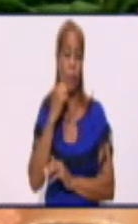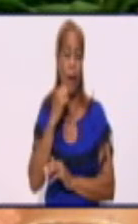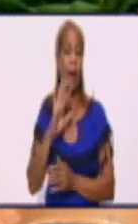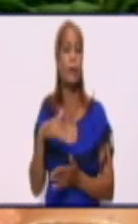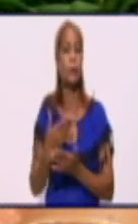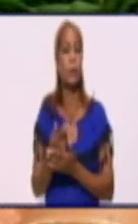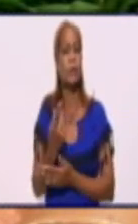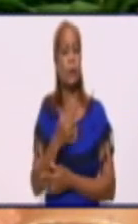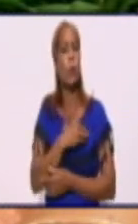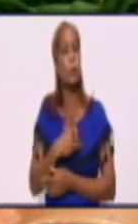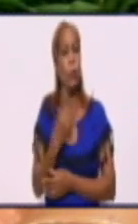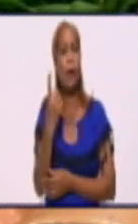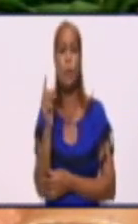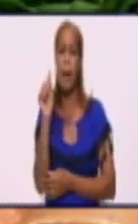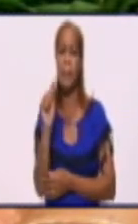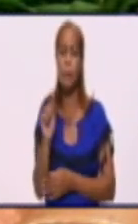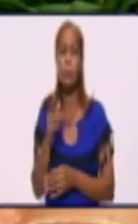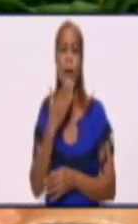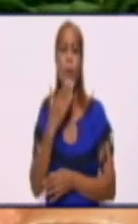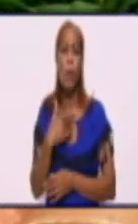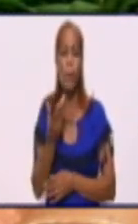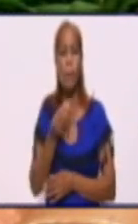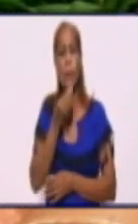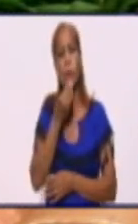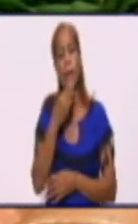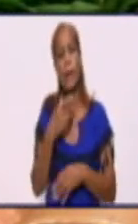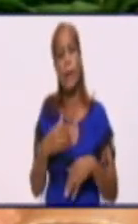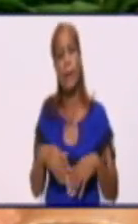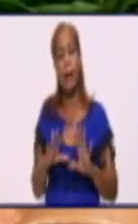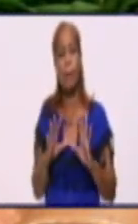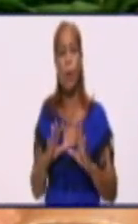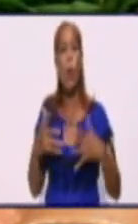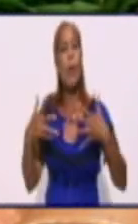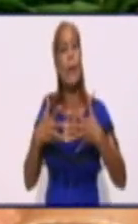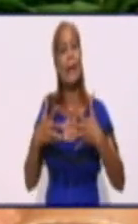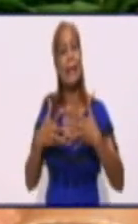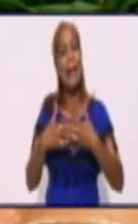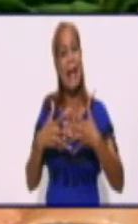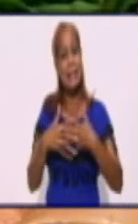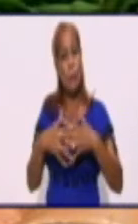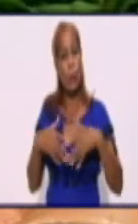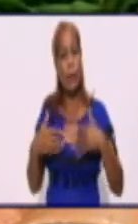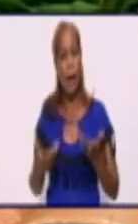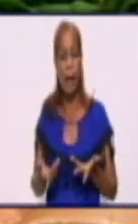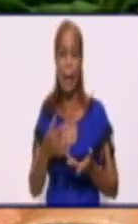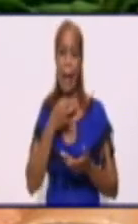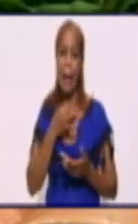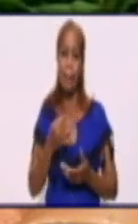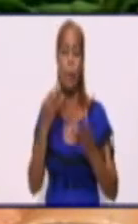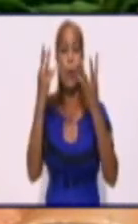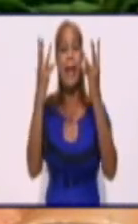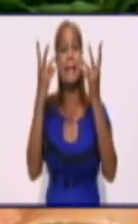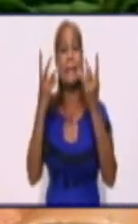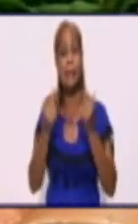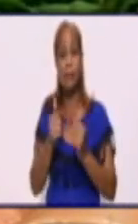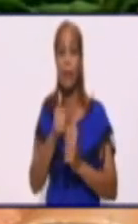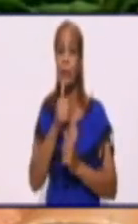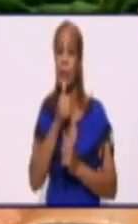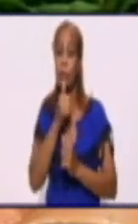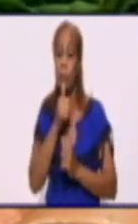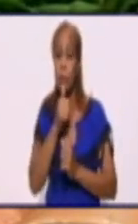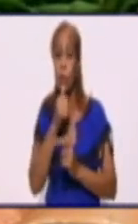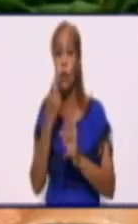explica. ¿Cómo pudiéramos correlacionar el hecho de que la cifra de sospechosos y de